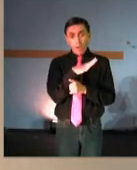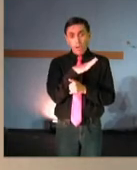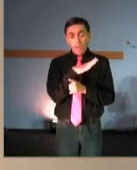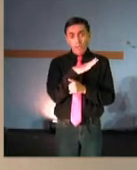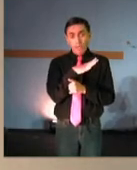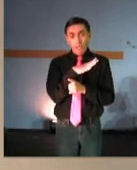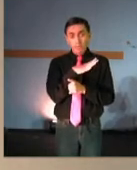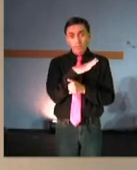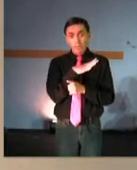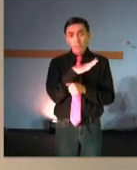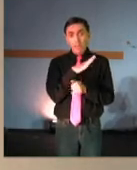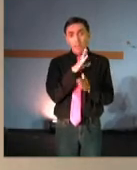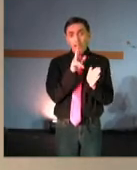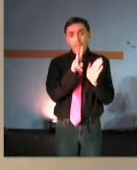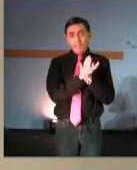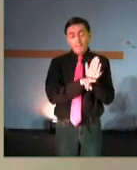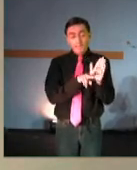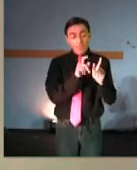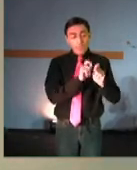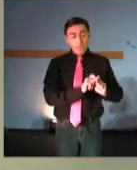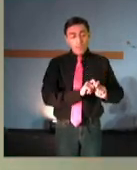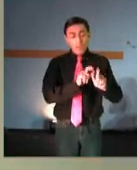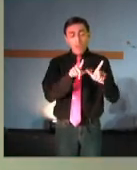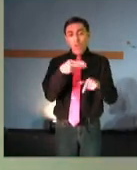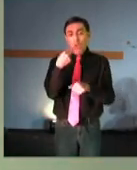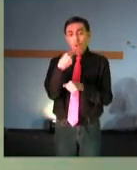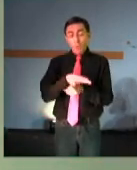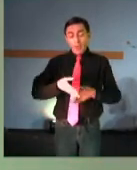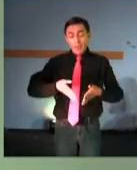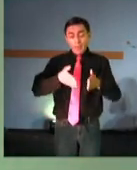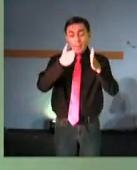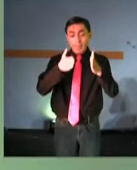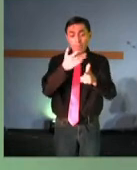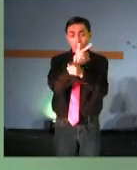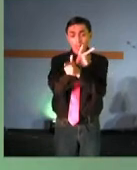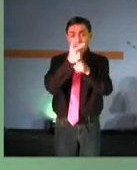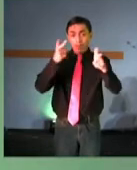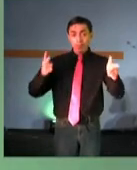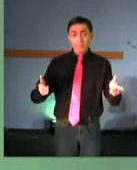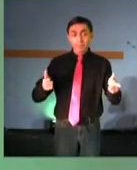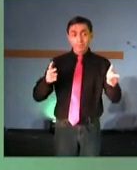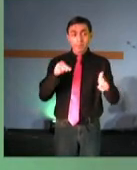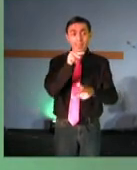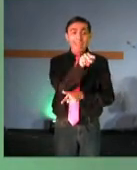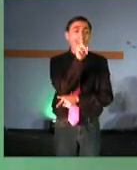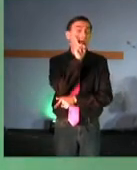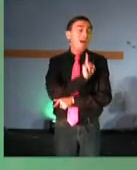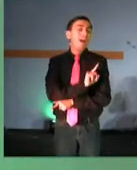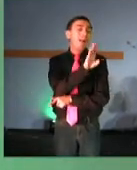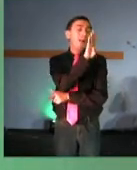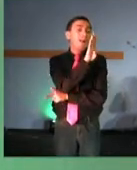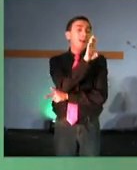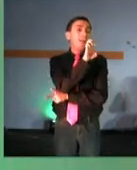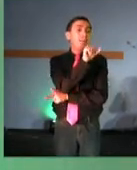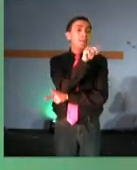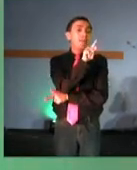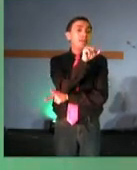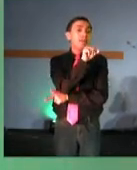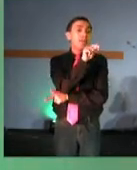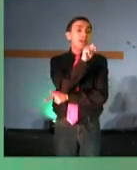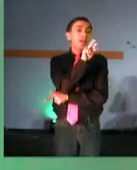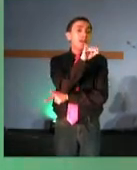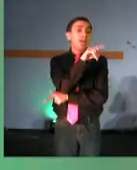un documental que se llama Camino de la Libertad. Beatriz siempre también ha estado no